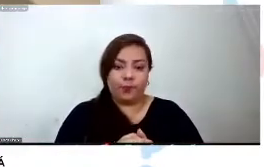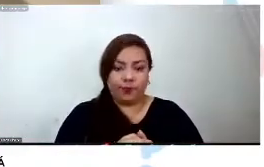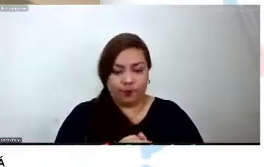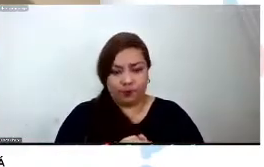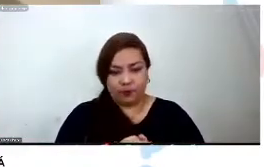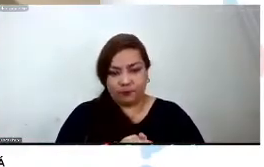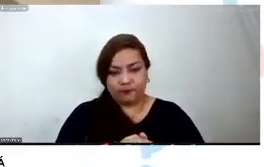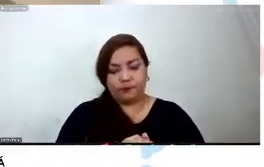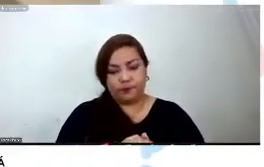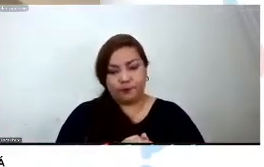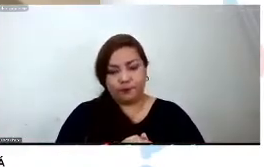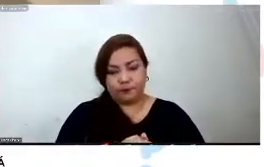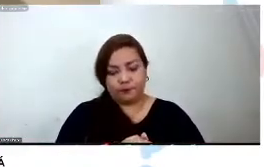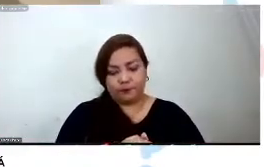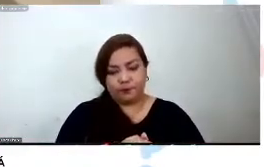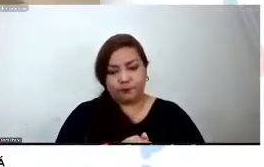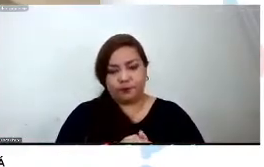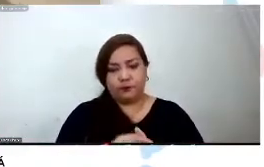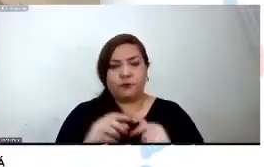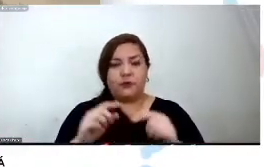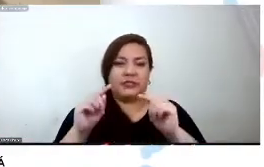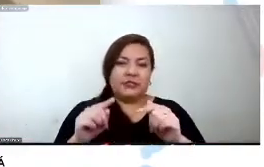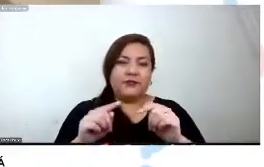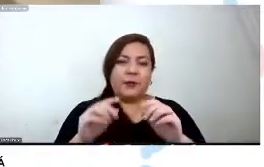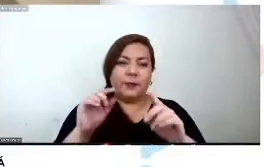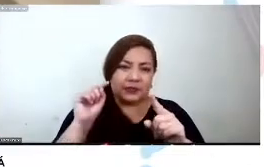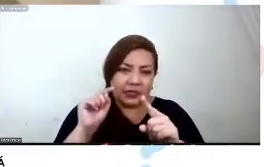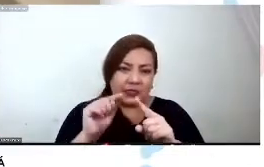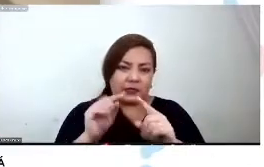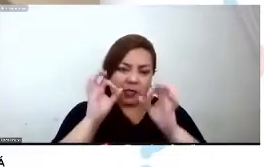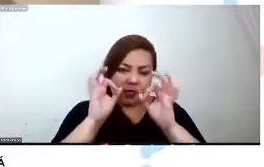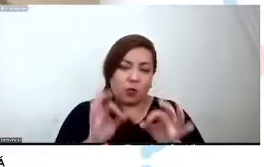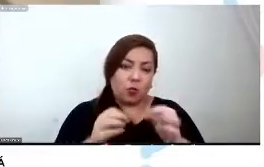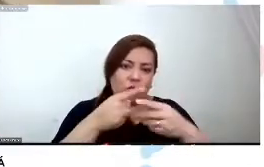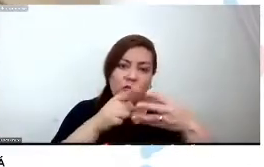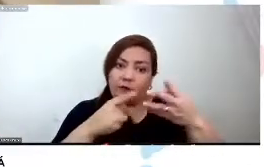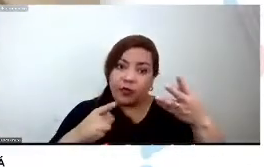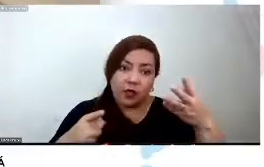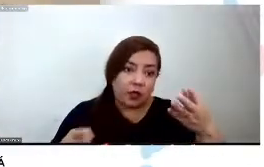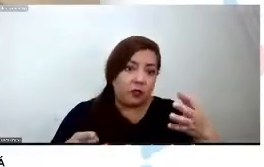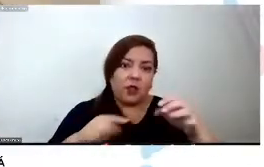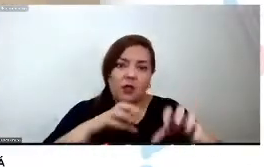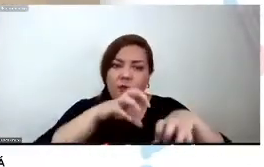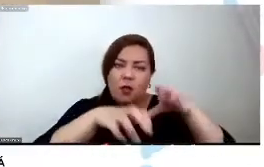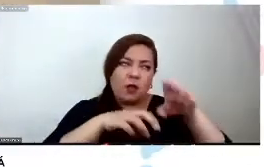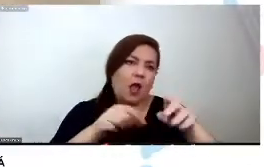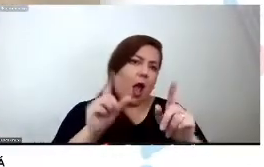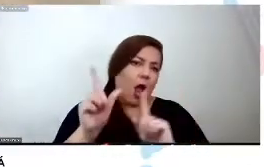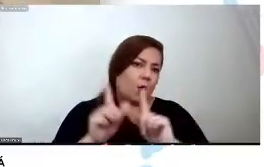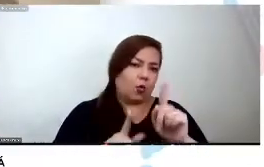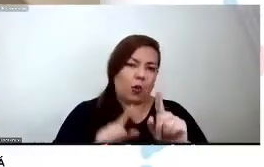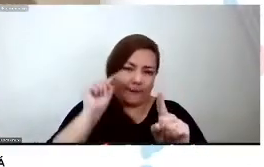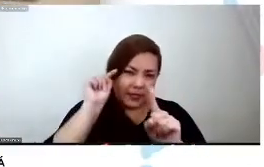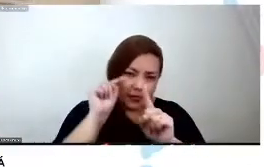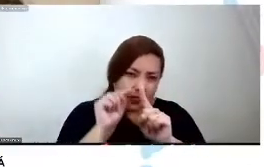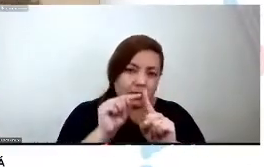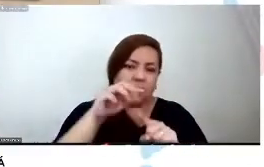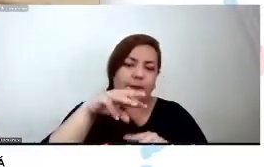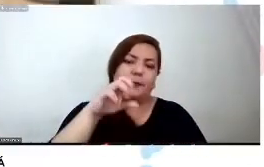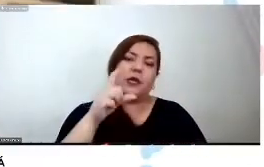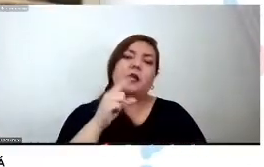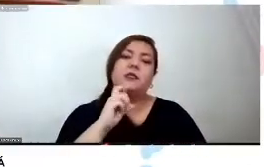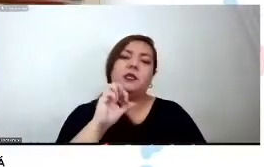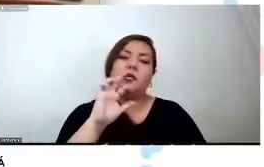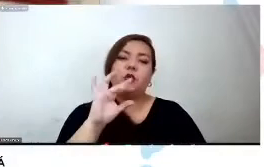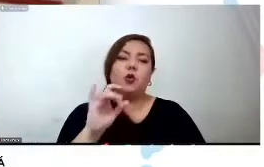en algunos géneros, por ejemplo, como en este, que son megaterios. Hay especialistas en megaterios y se dedican toda su